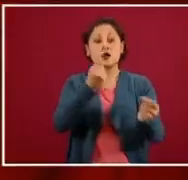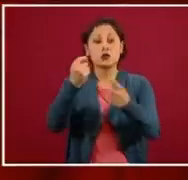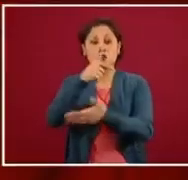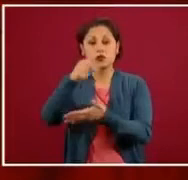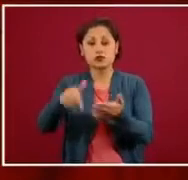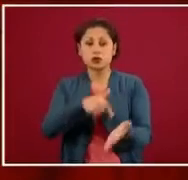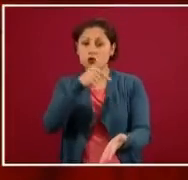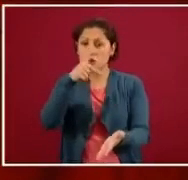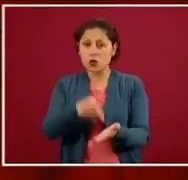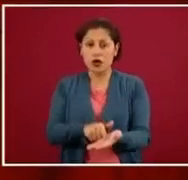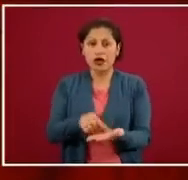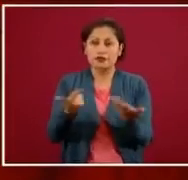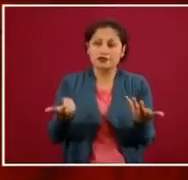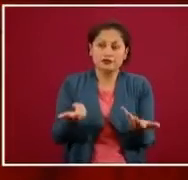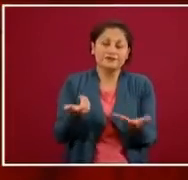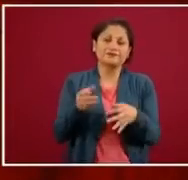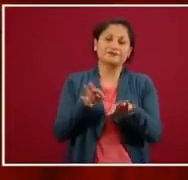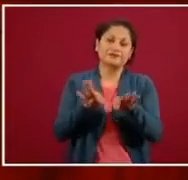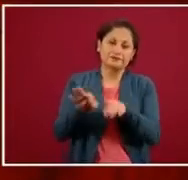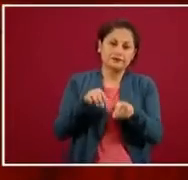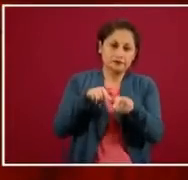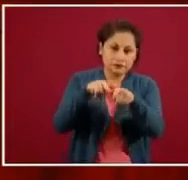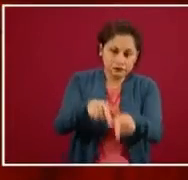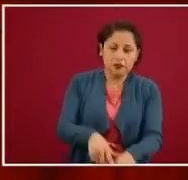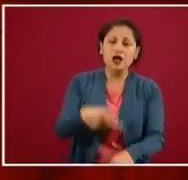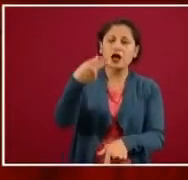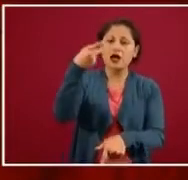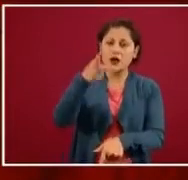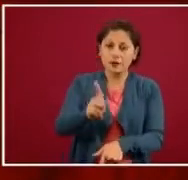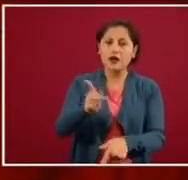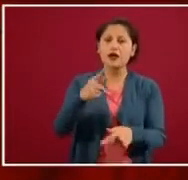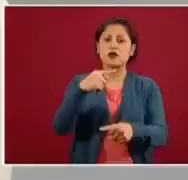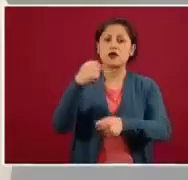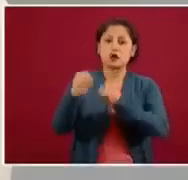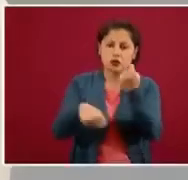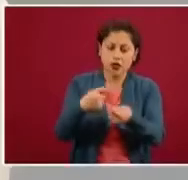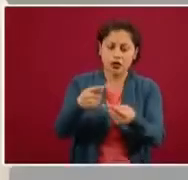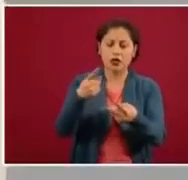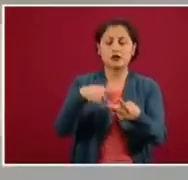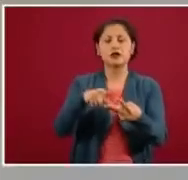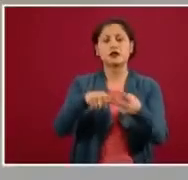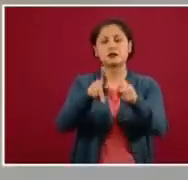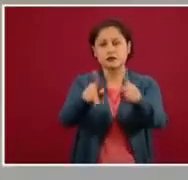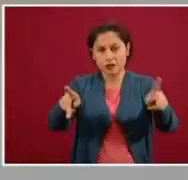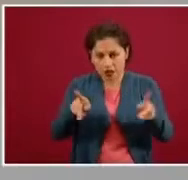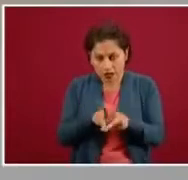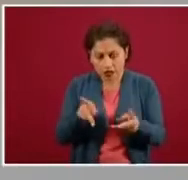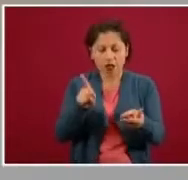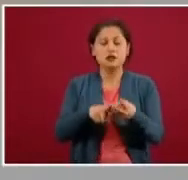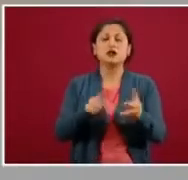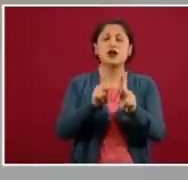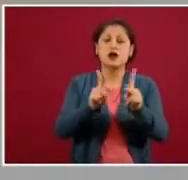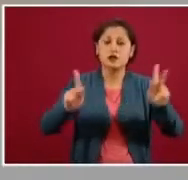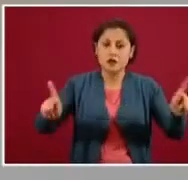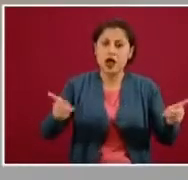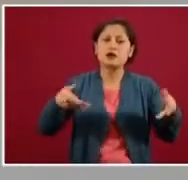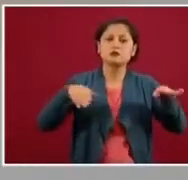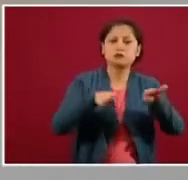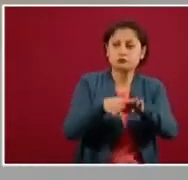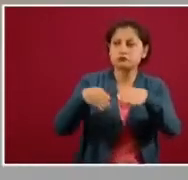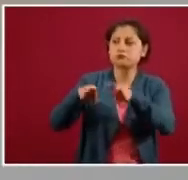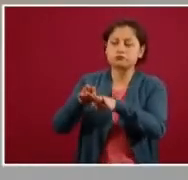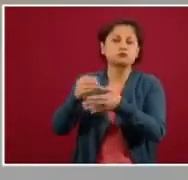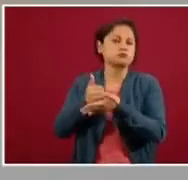espacios públicos, el cierre de centros comerciales, el cierre de las playas, etcétera. Y también la